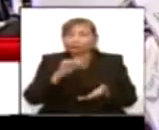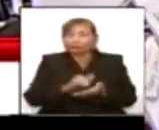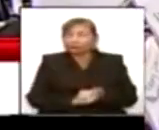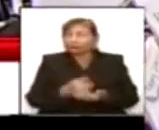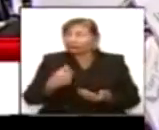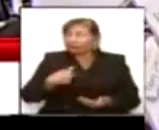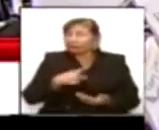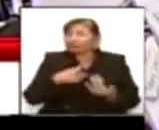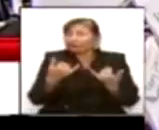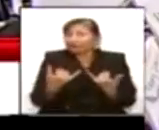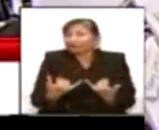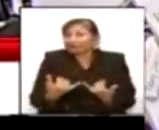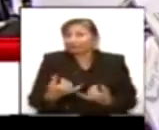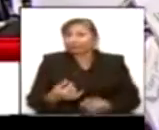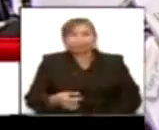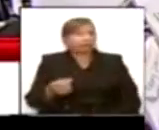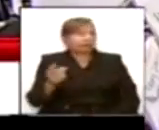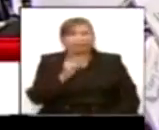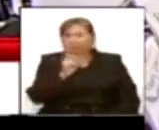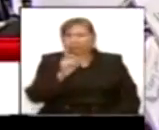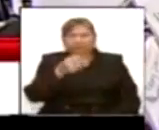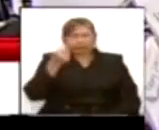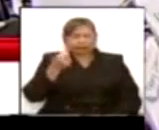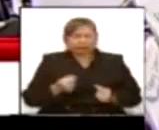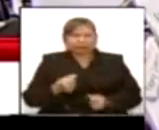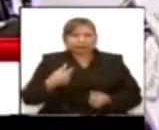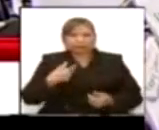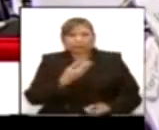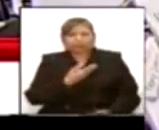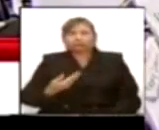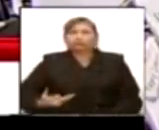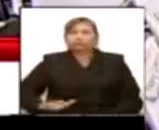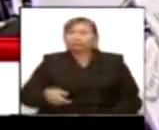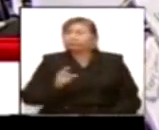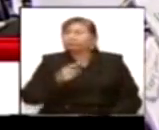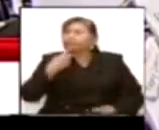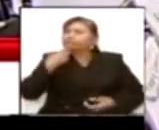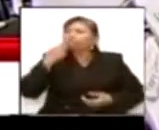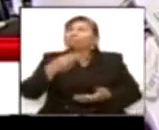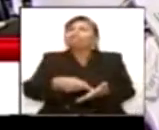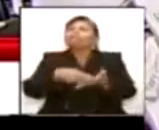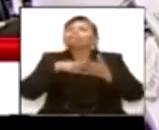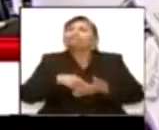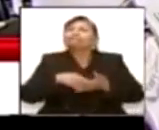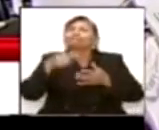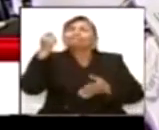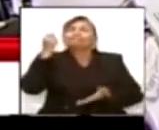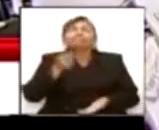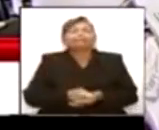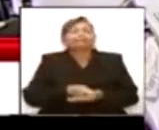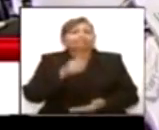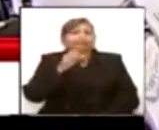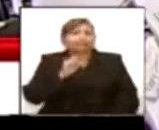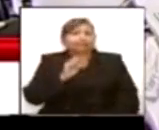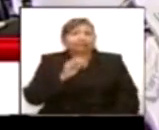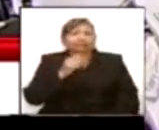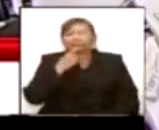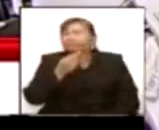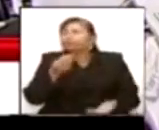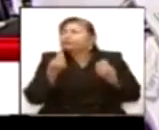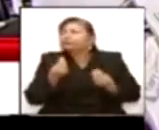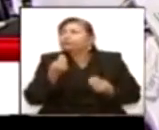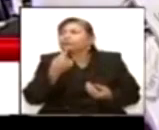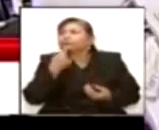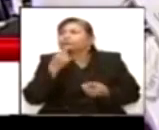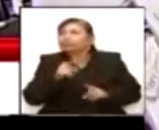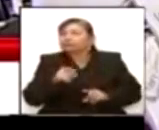que tenemos hoy no fue decisión de nuestros gobernantes, fue cumplimiento de una sentencia. Porque